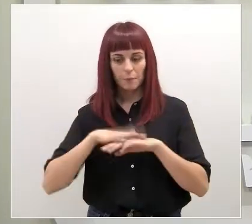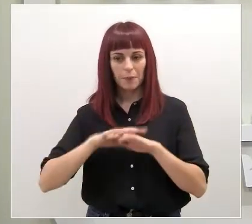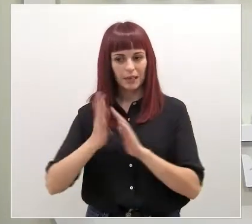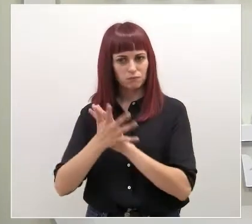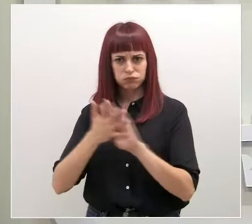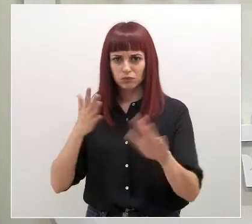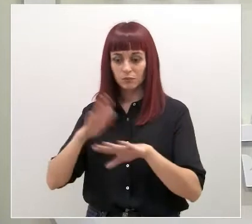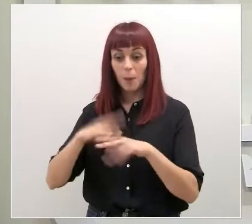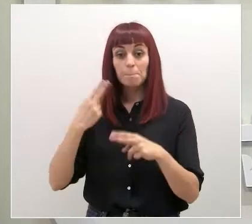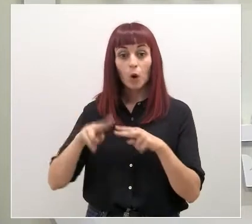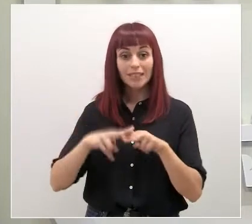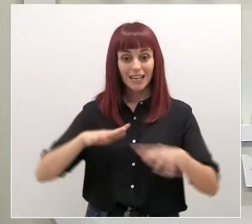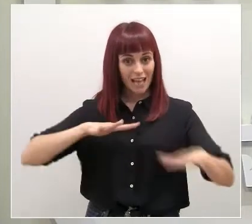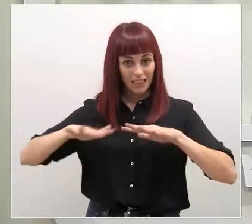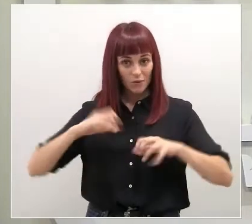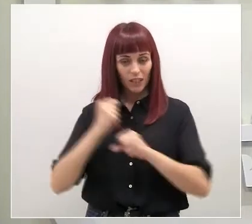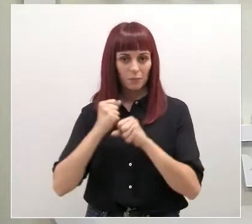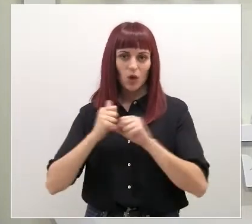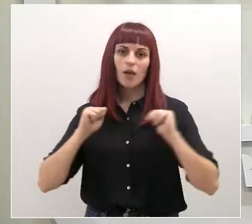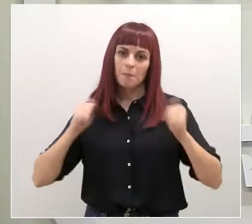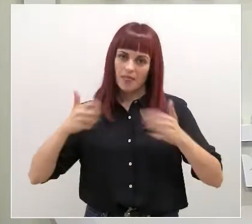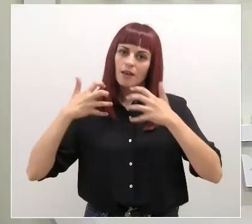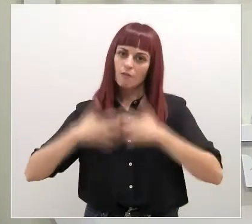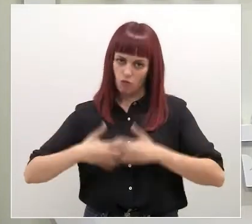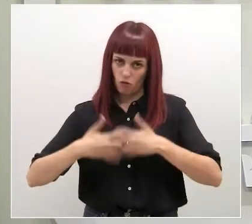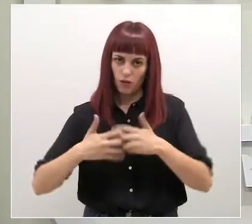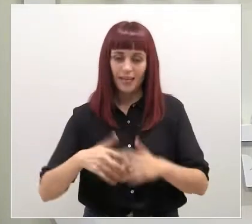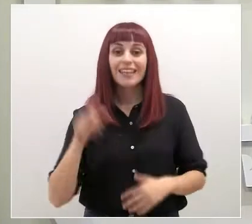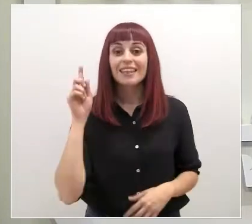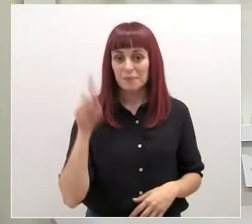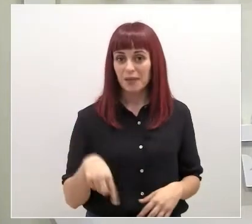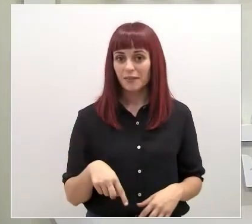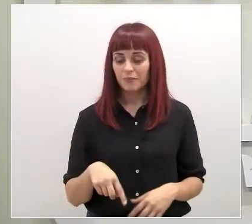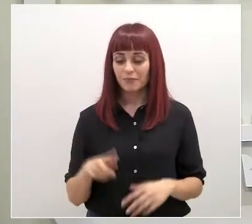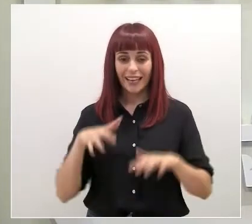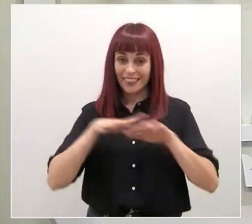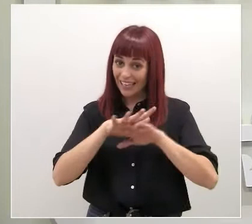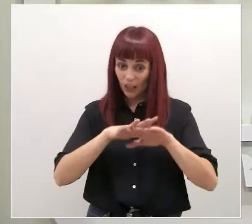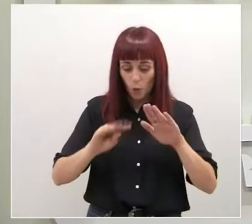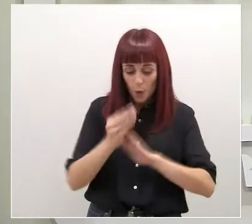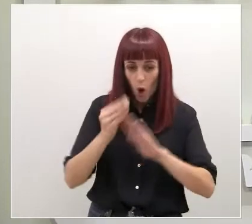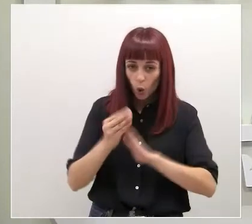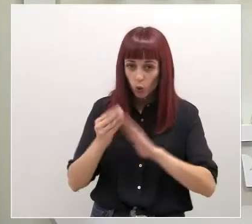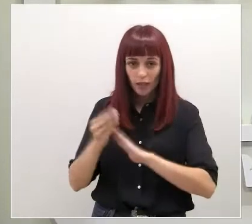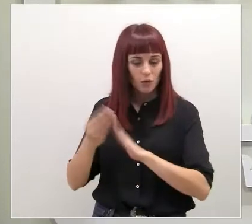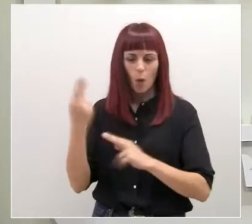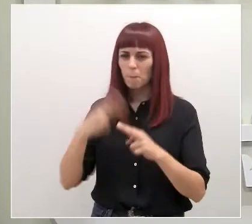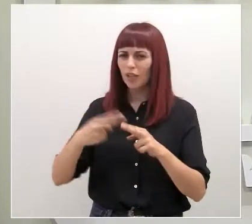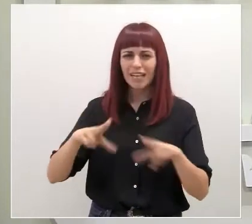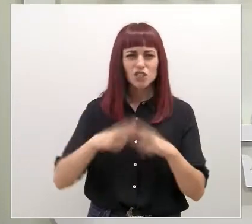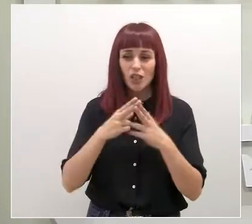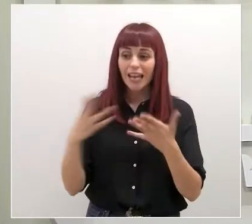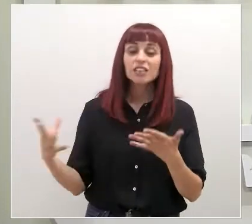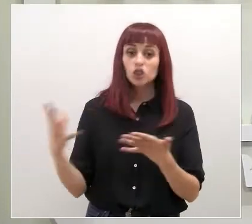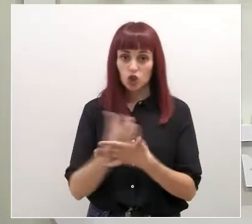esas políticas activas de empleo empiecen a funcionar y, sobre todo, que todo el tejido productivo, todas las políticas sociales se